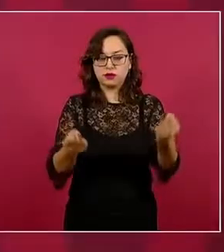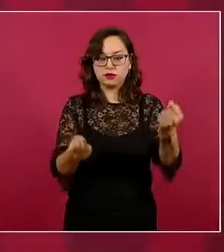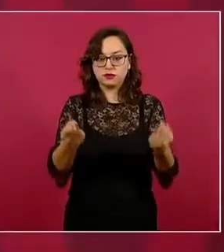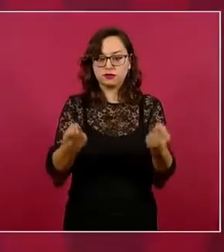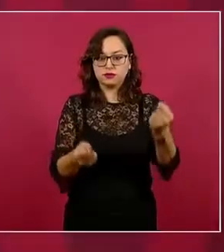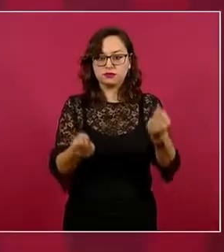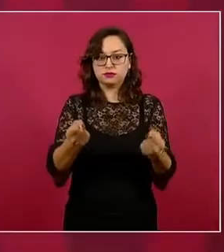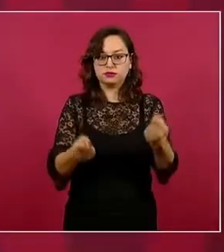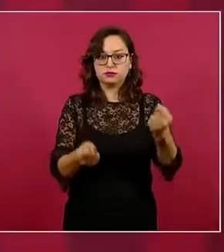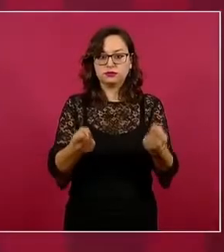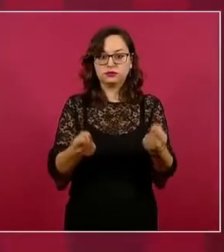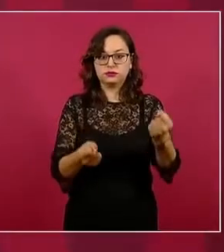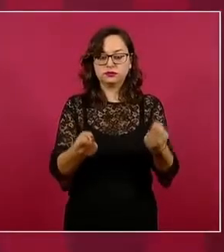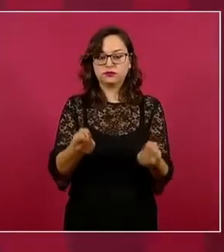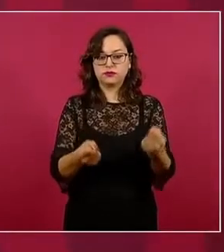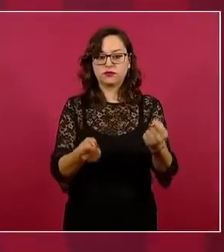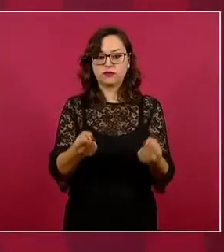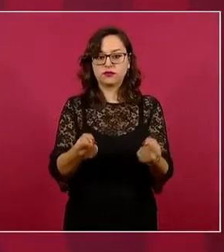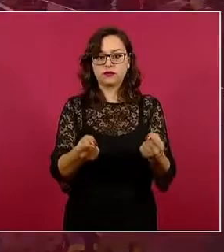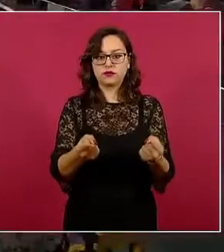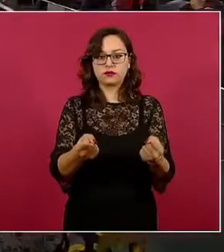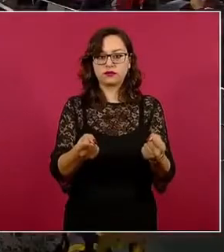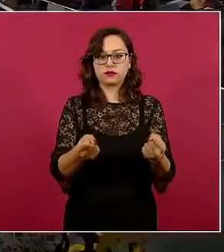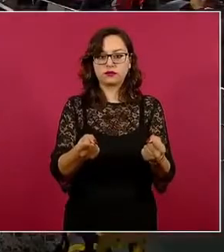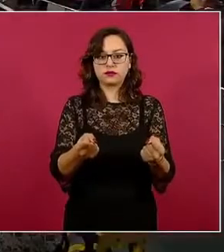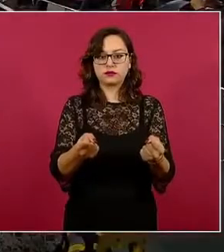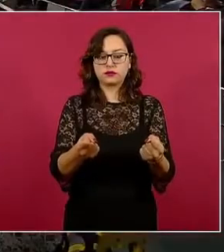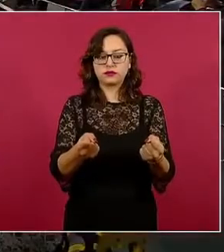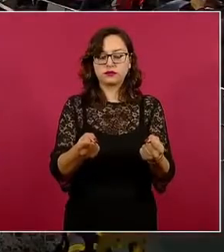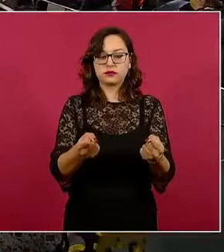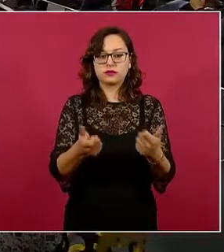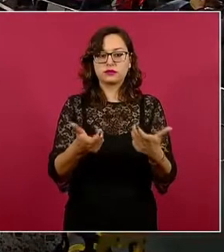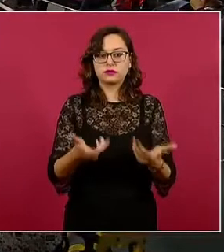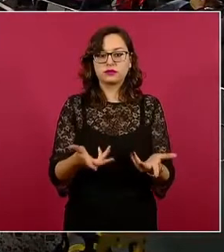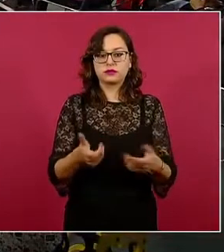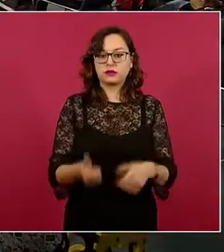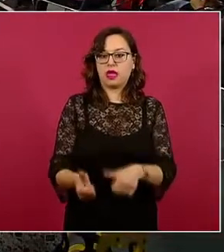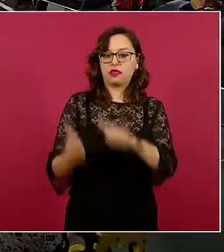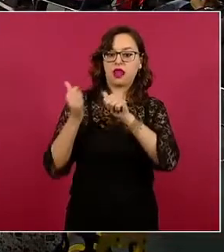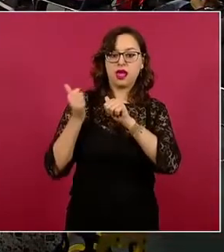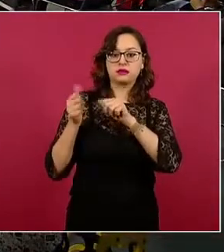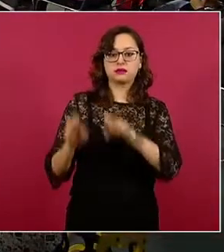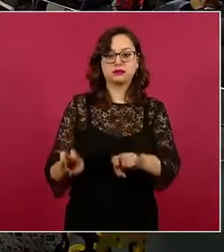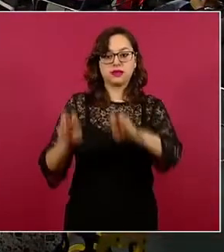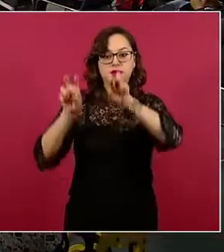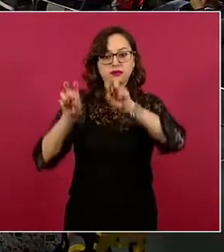ellos manejando y las personas atrás,